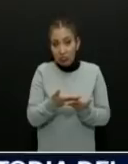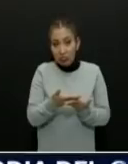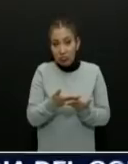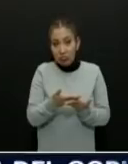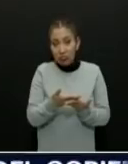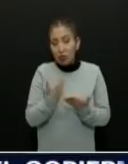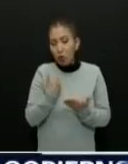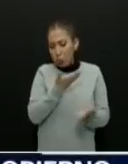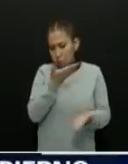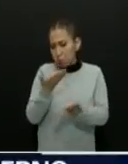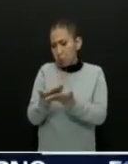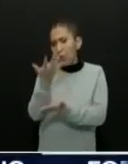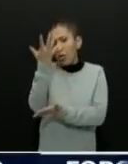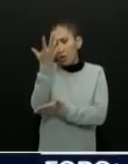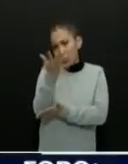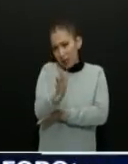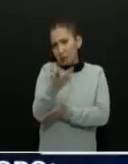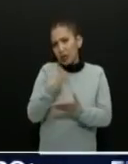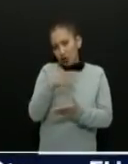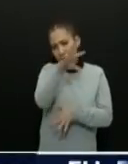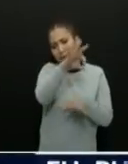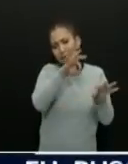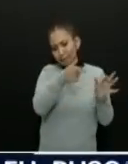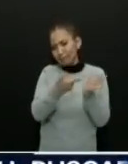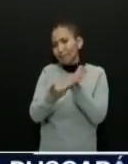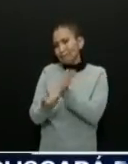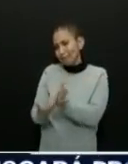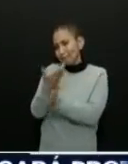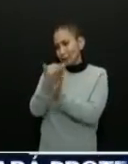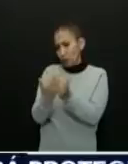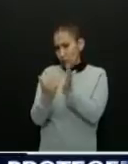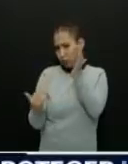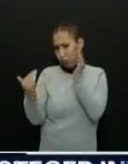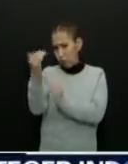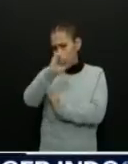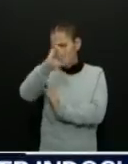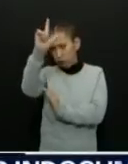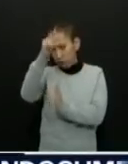a 10 ciudadanos distinguidos,